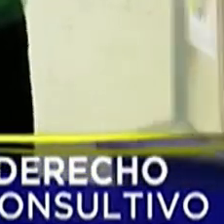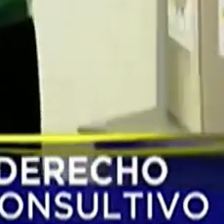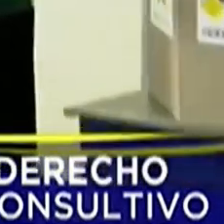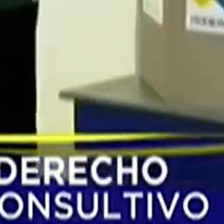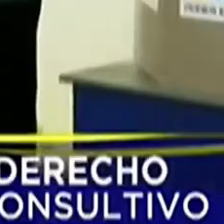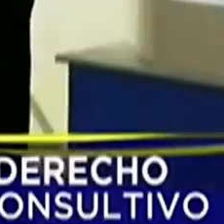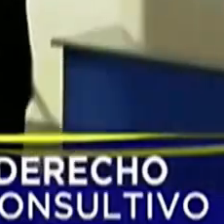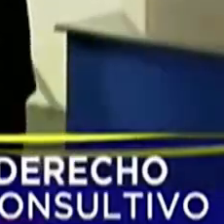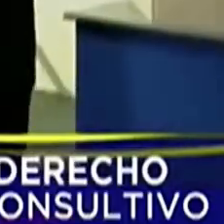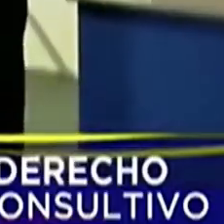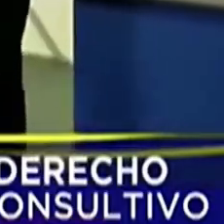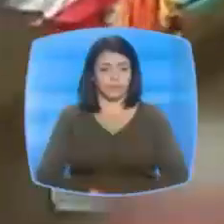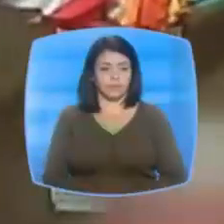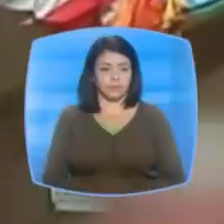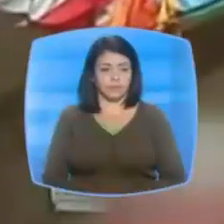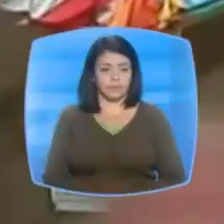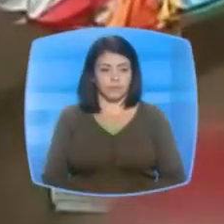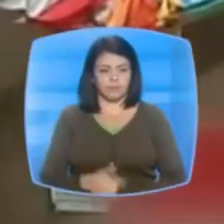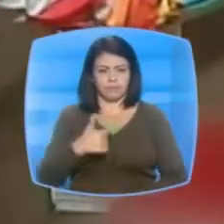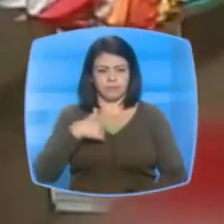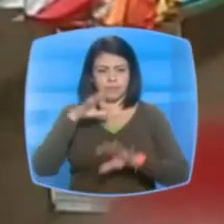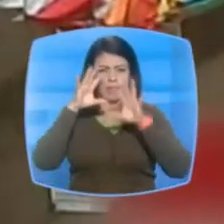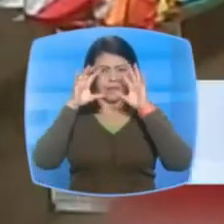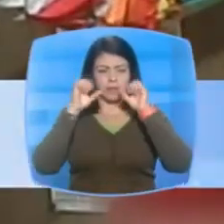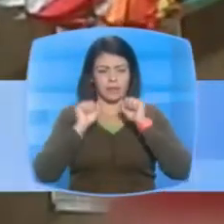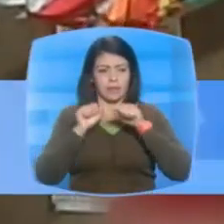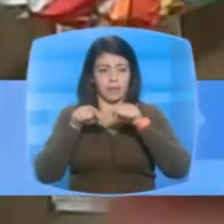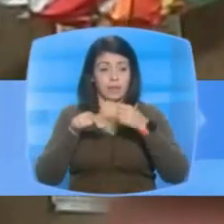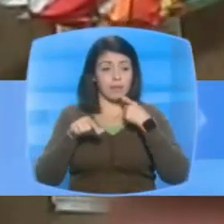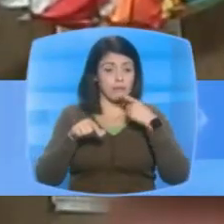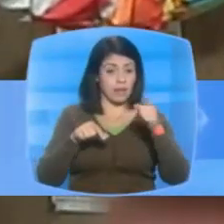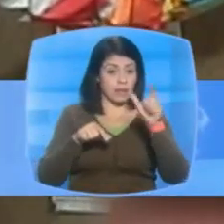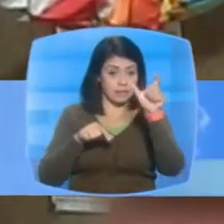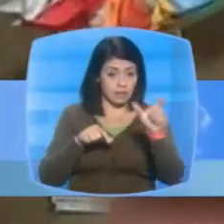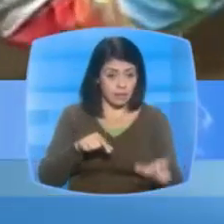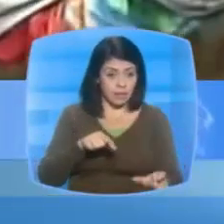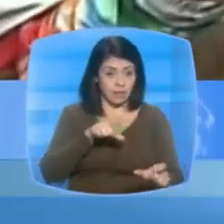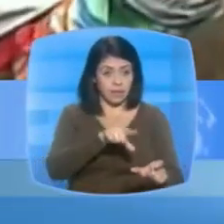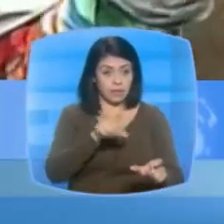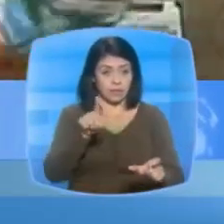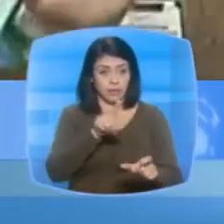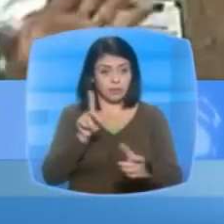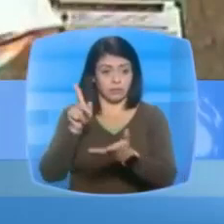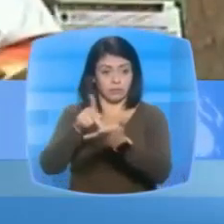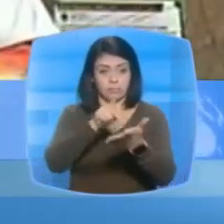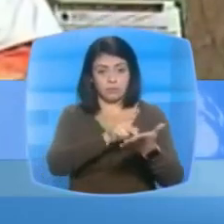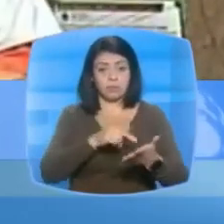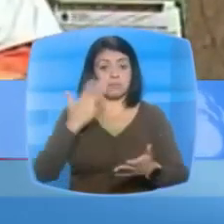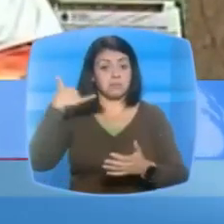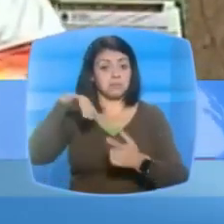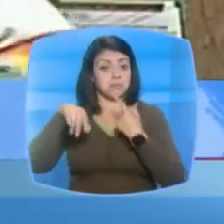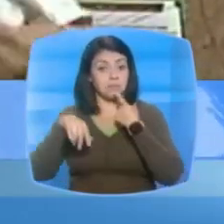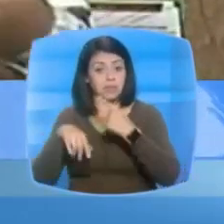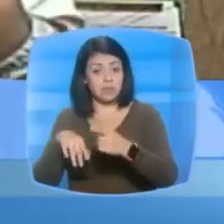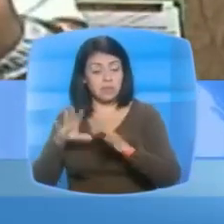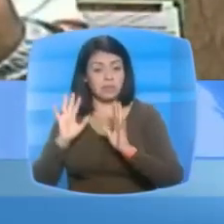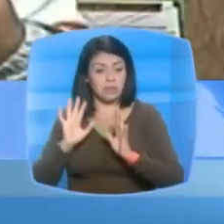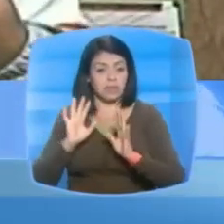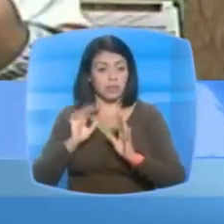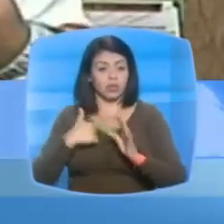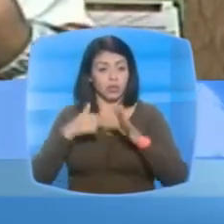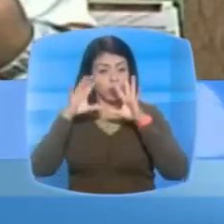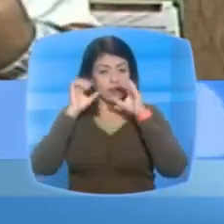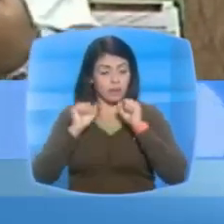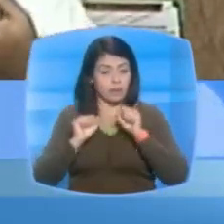el chavismo radical, el de Diosdado Cabello, que poco o nada tiene que ganar en una salida negociada. En consecuencia,